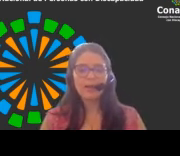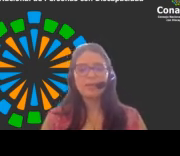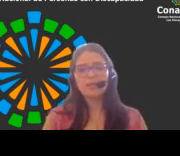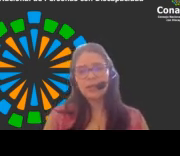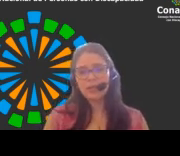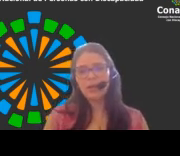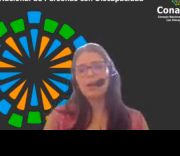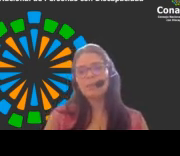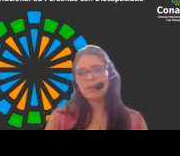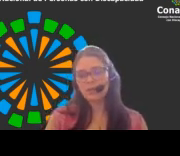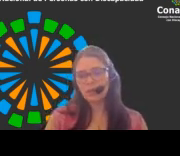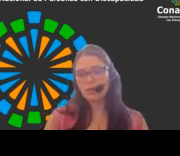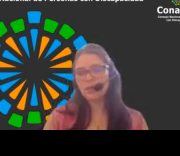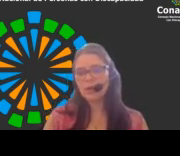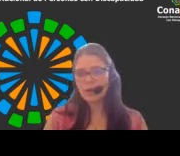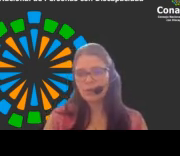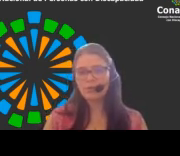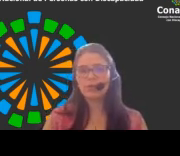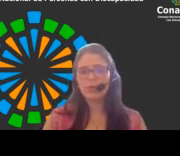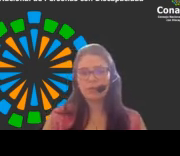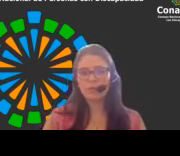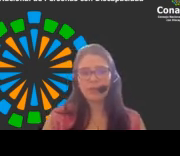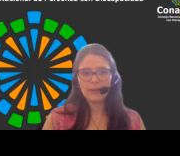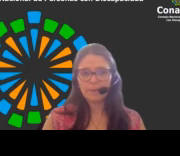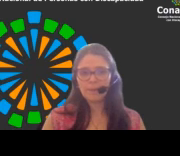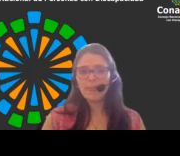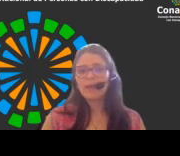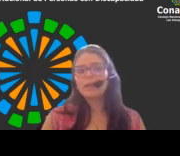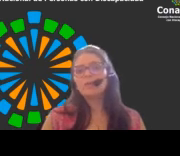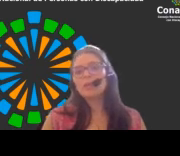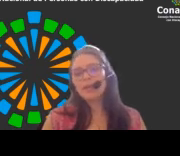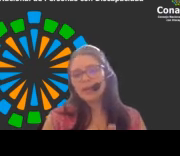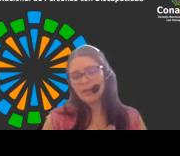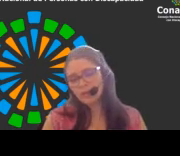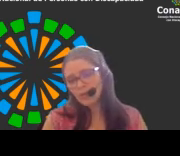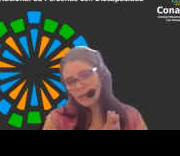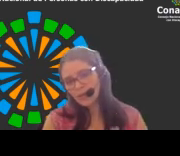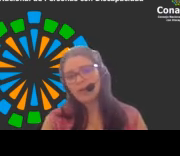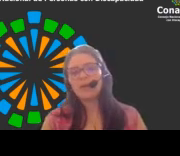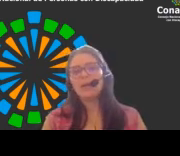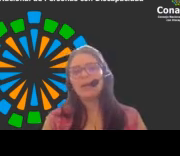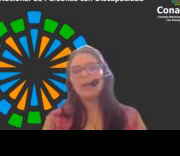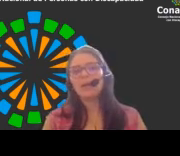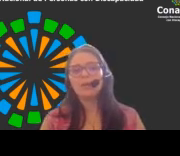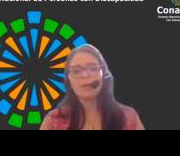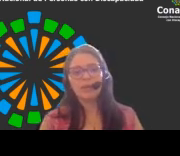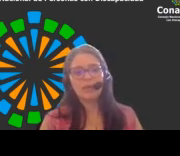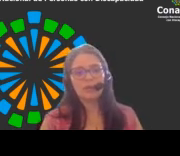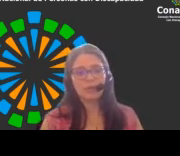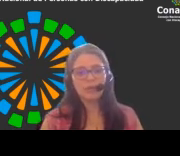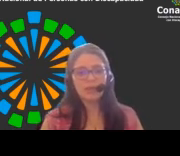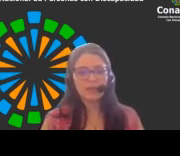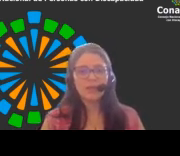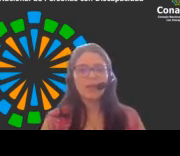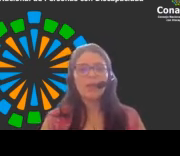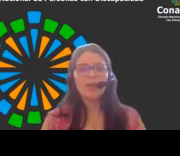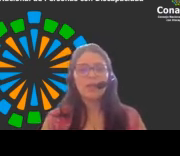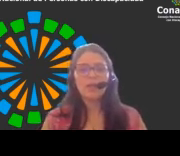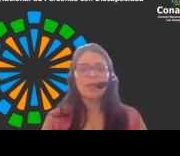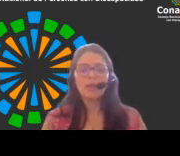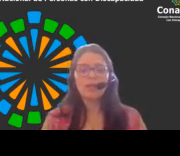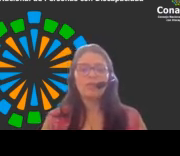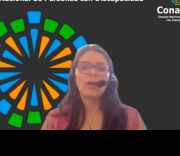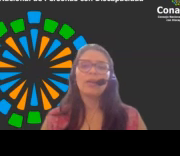está adscrita al Ministerio de trabajo y seguridad social su ley de creación es la que viene acá la 93 03